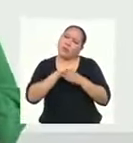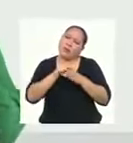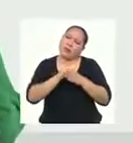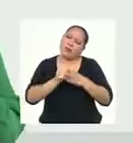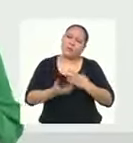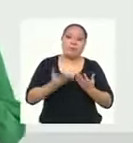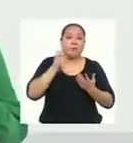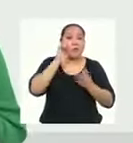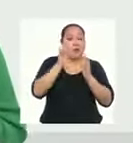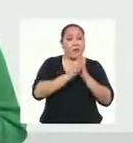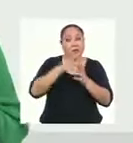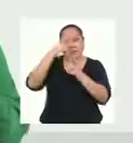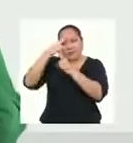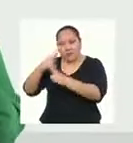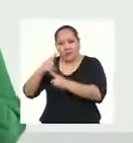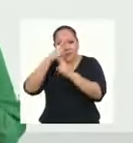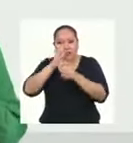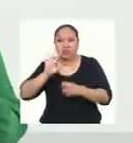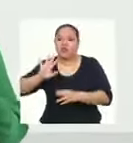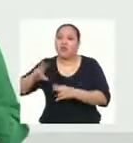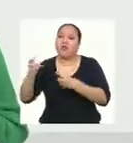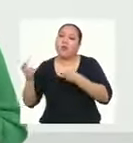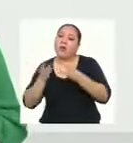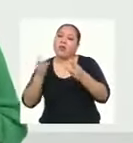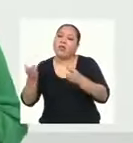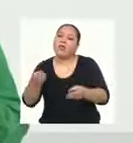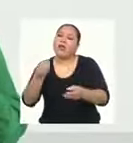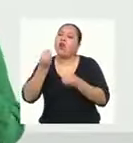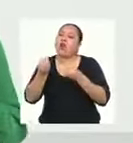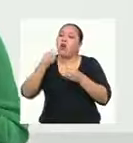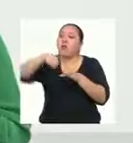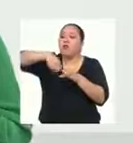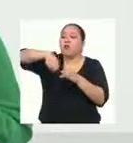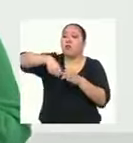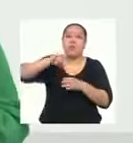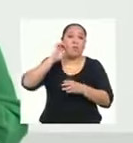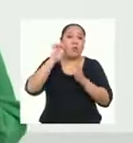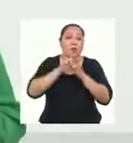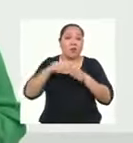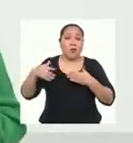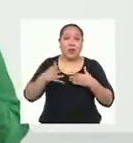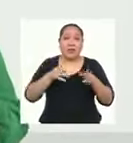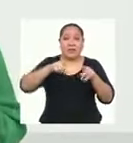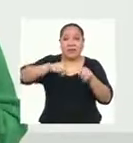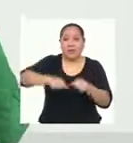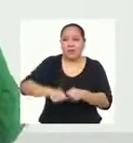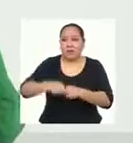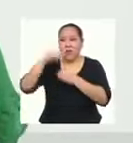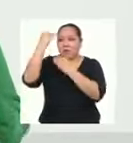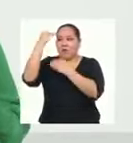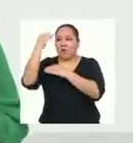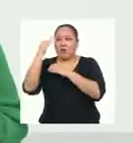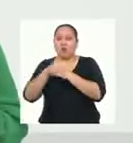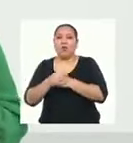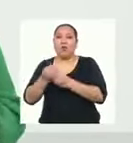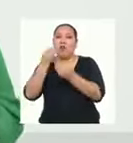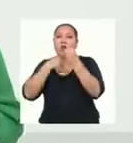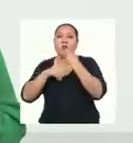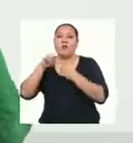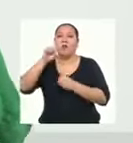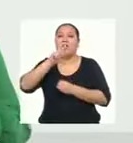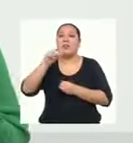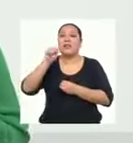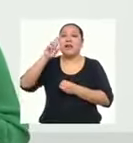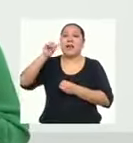respetamos las diversas maneras de preparar algún platillo, como el ceviche. En Piura lo comen con zarandaja,